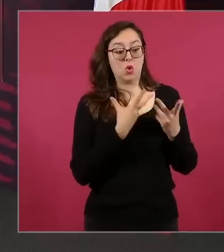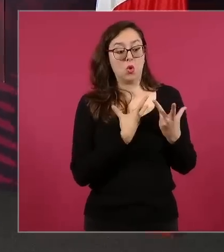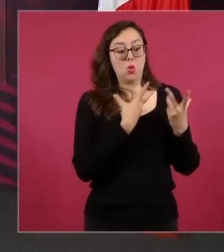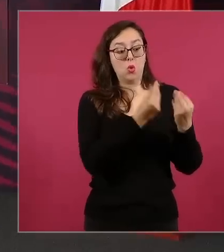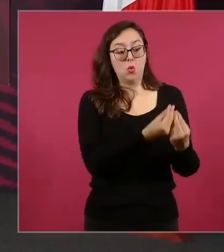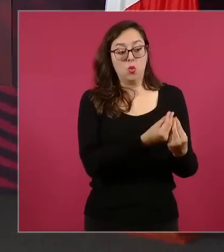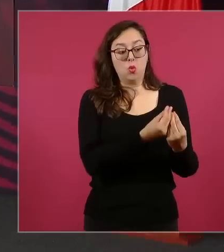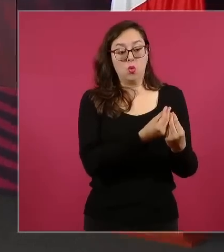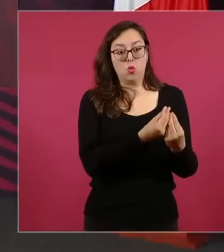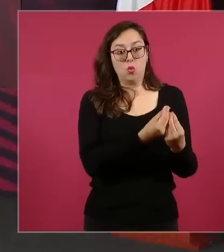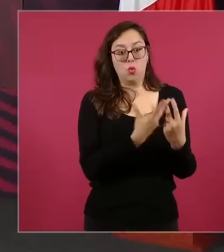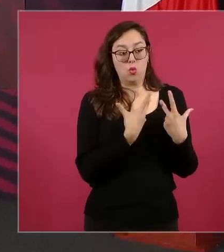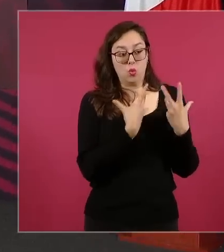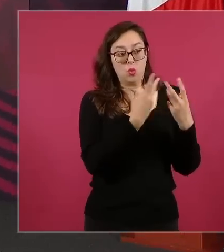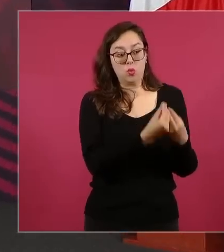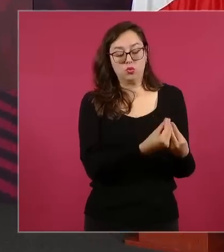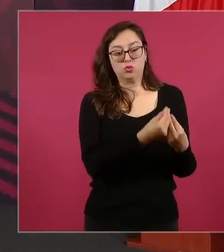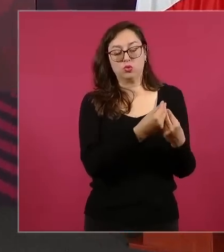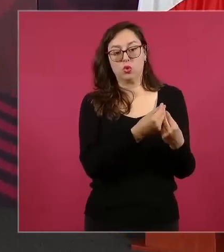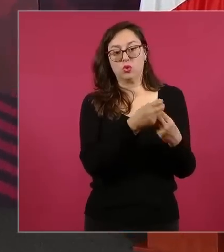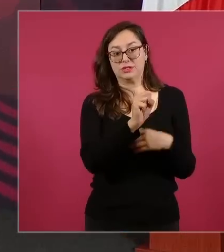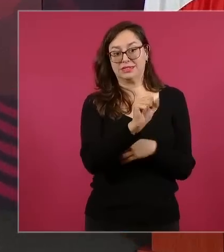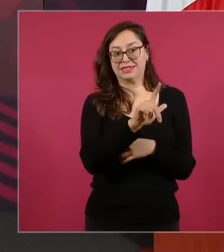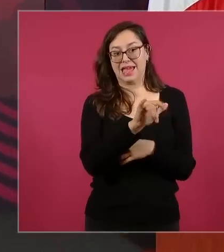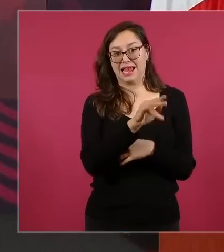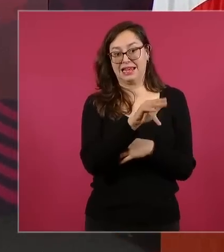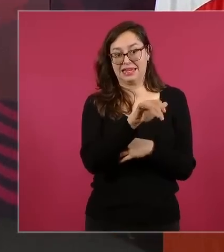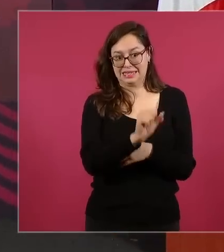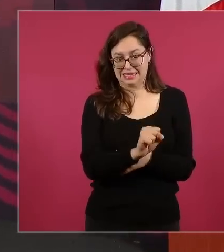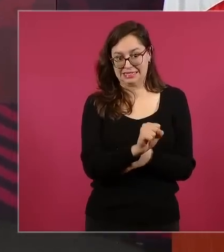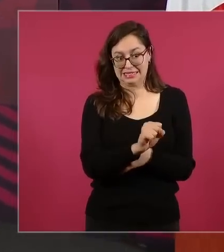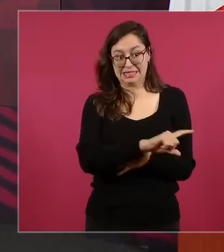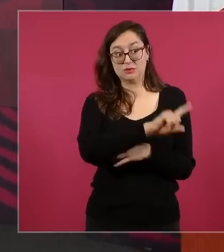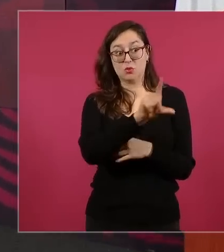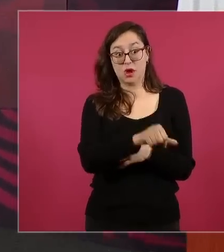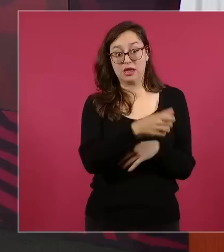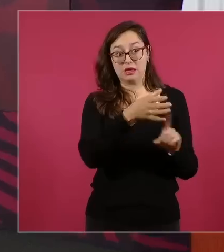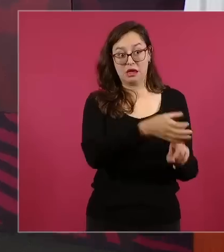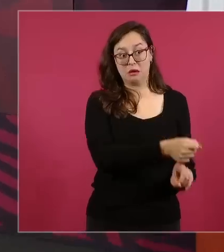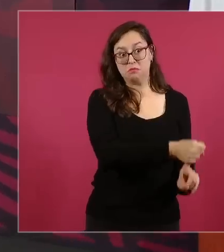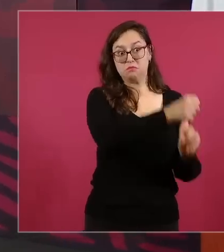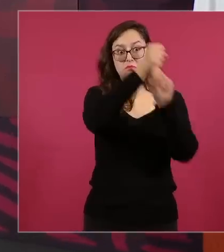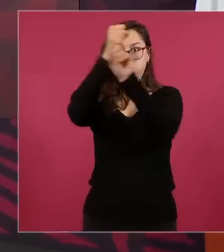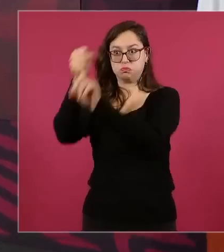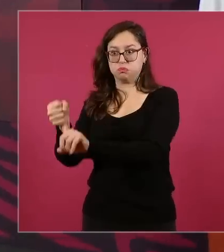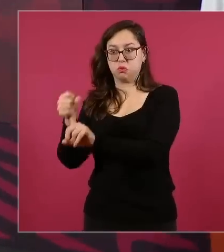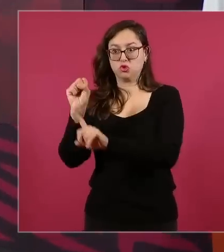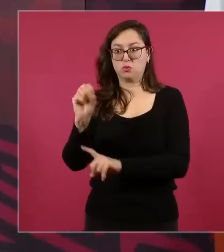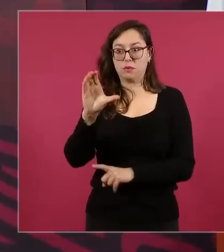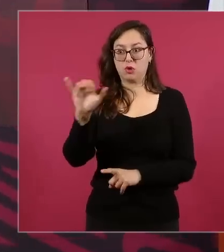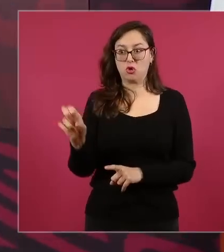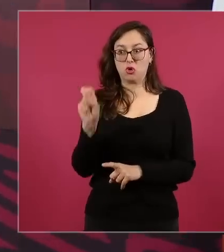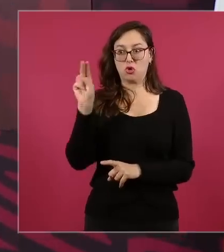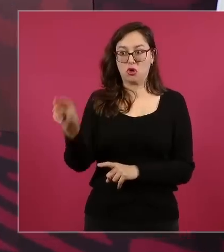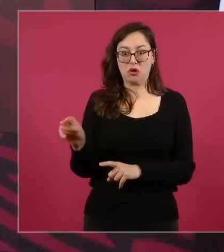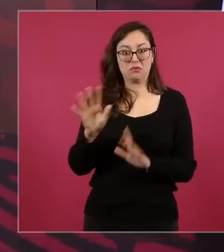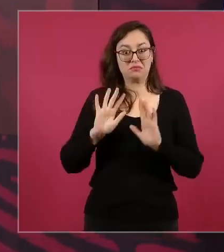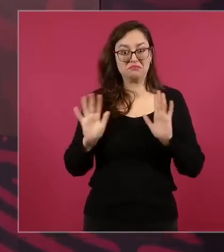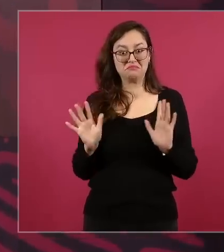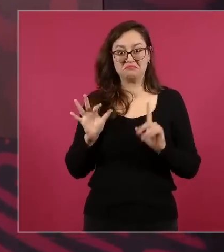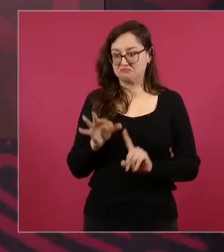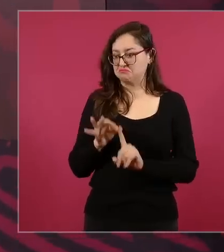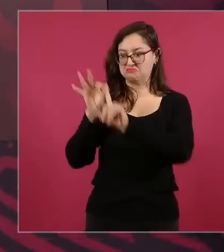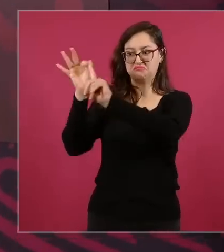Ahí no hubo votación ni acuerdo político, fue un vil